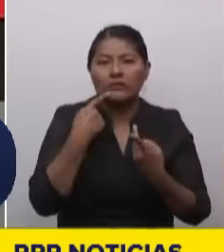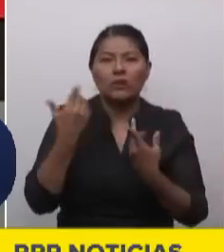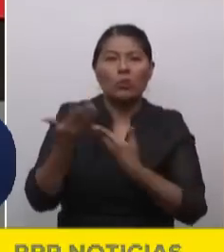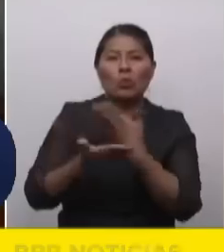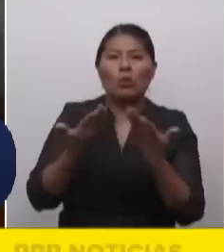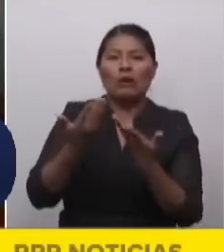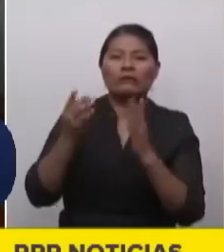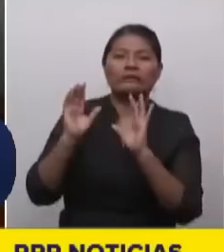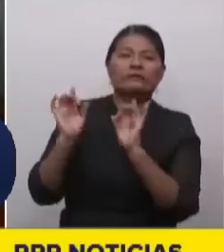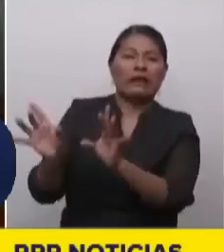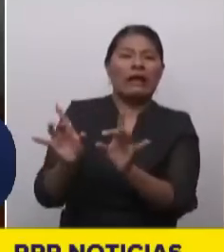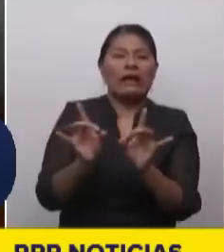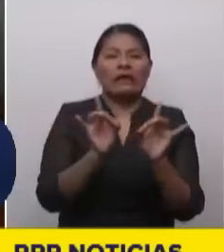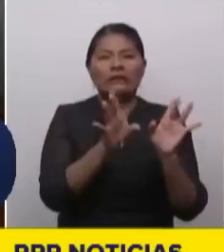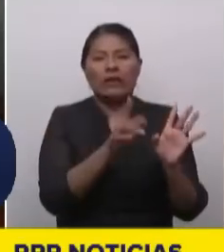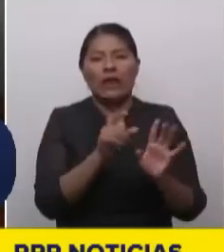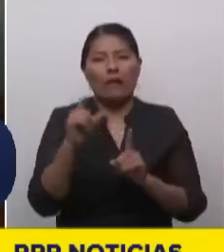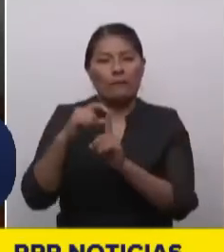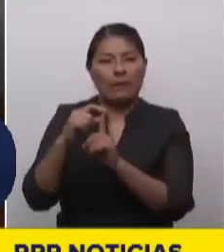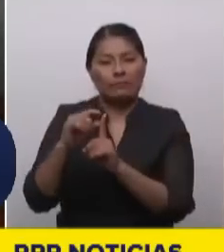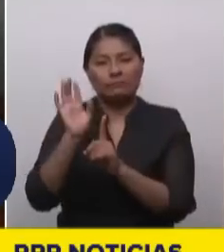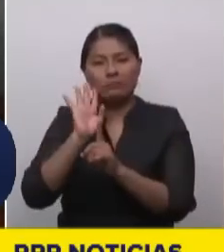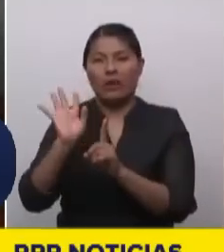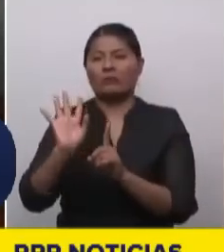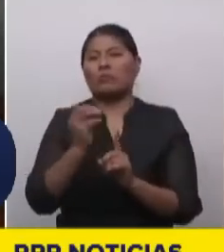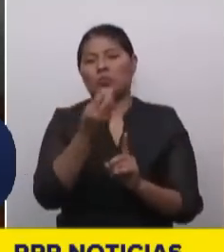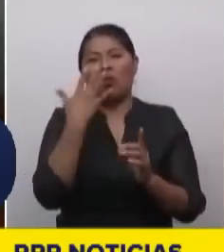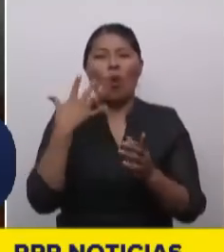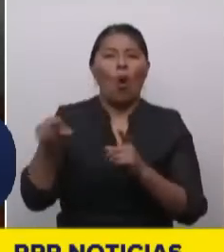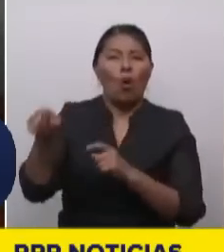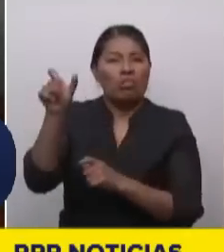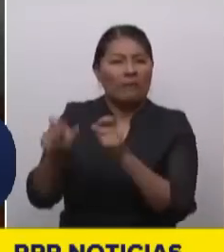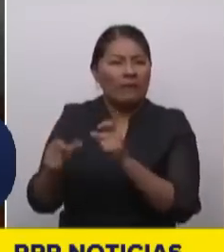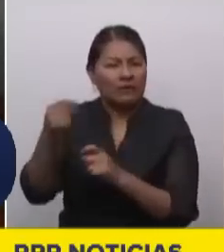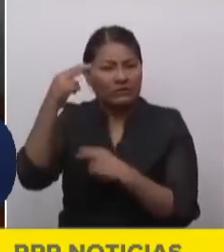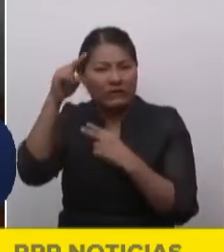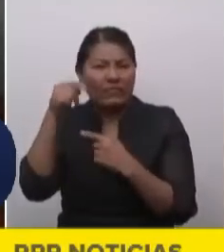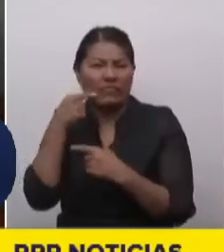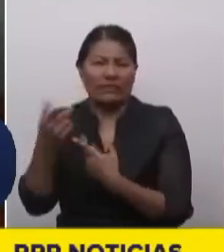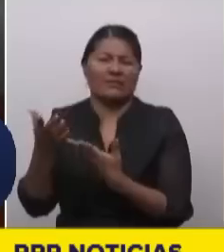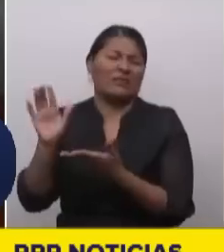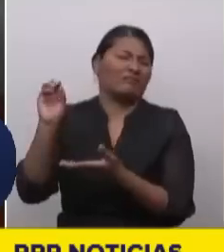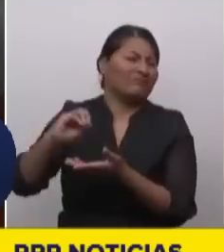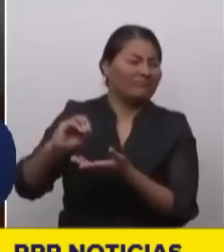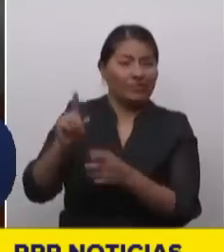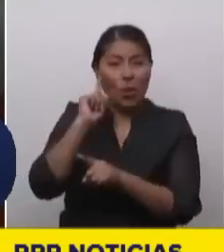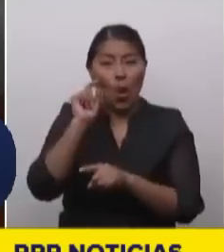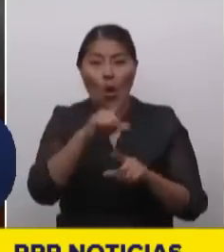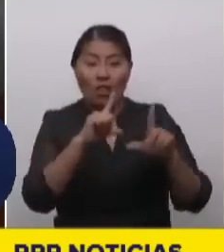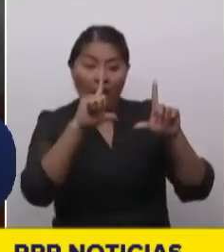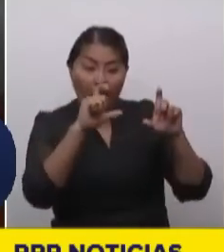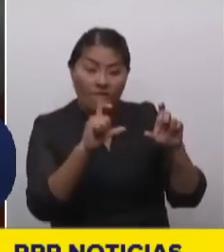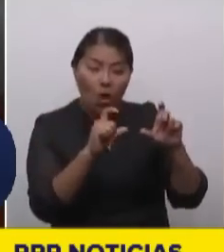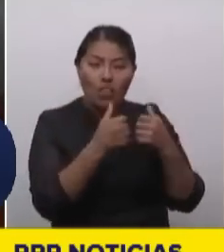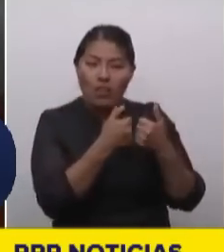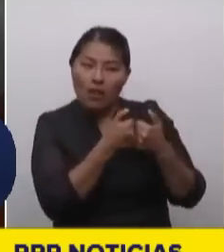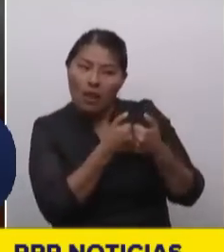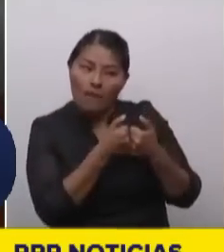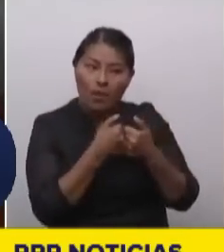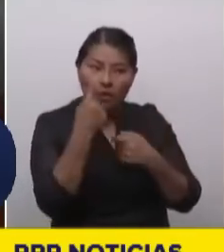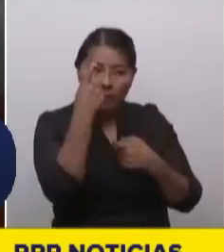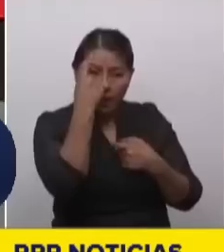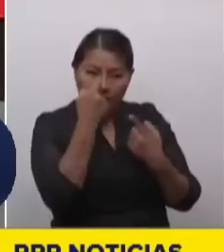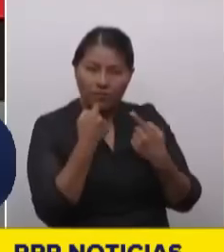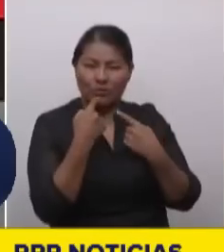de porquería? Le ha dicho otra periodista que habla piedras y de otra periodista ha dicho que tiene fotos amorosas con un político. ¿Se puede así